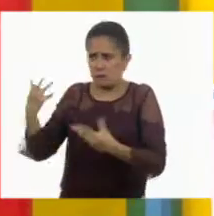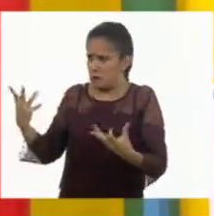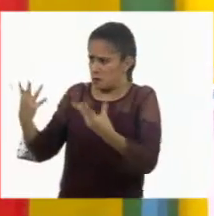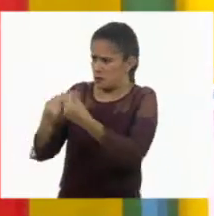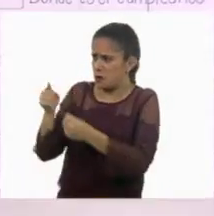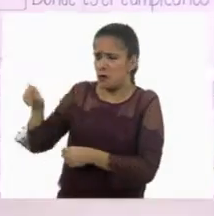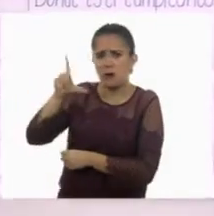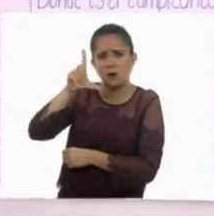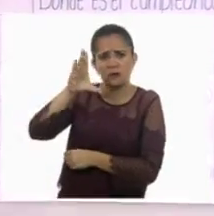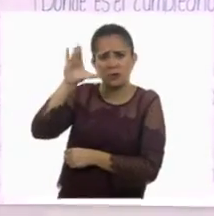el chico que va con Lucía?